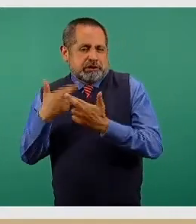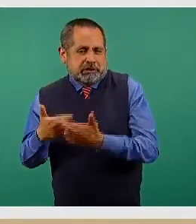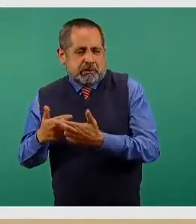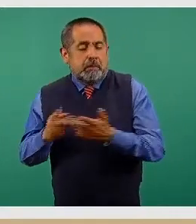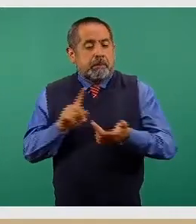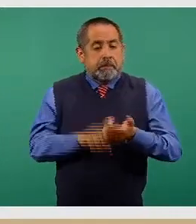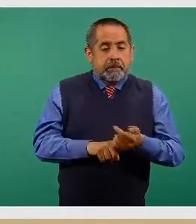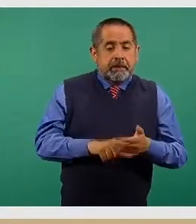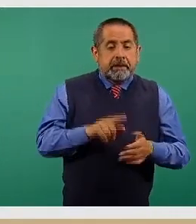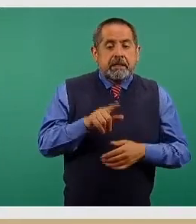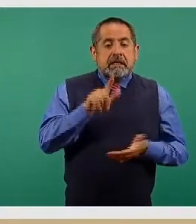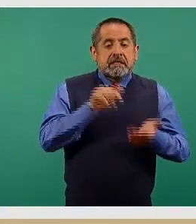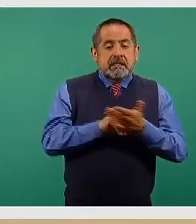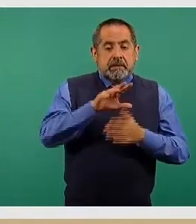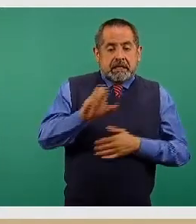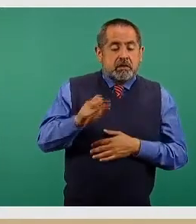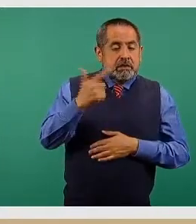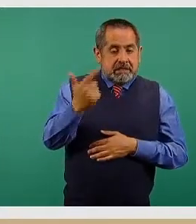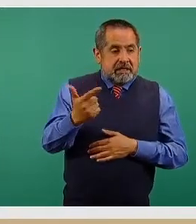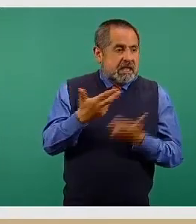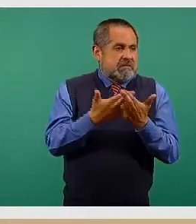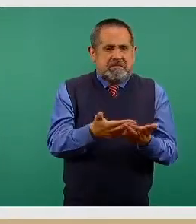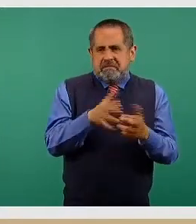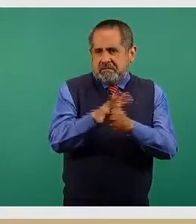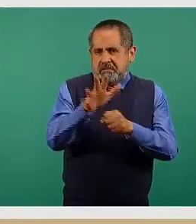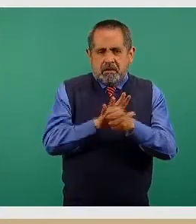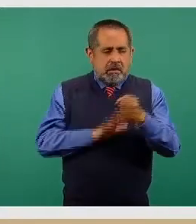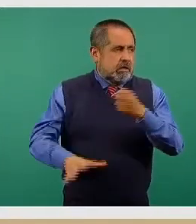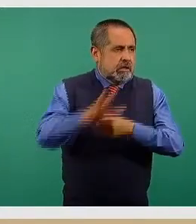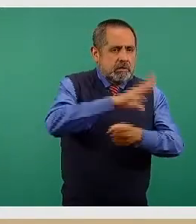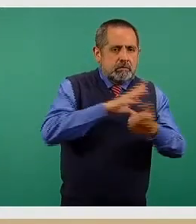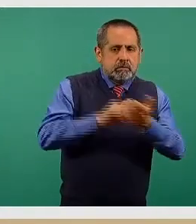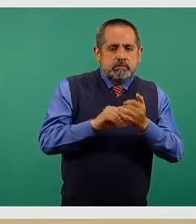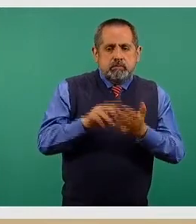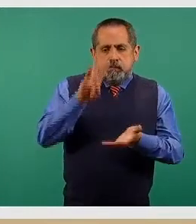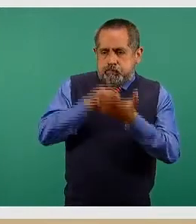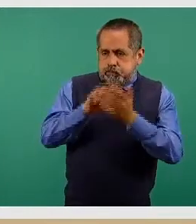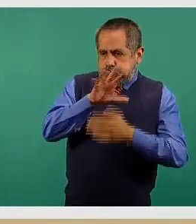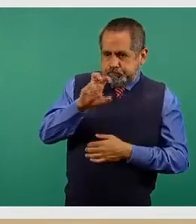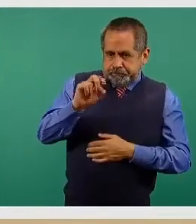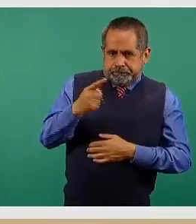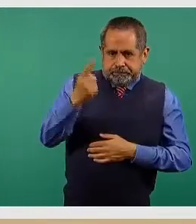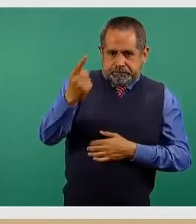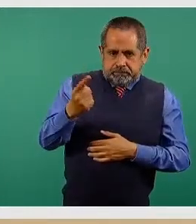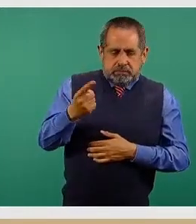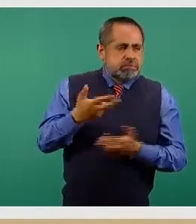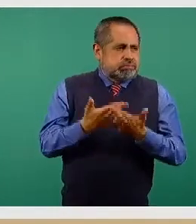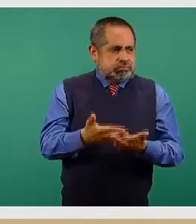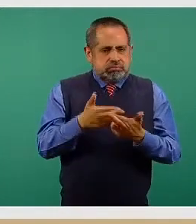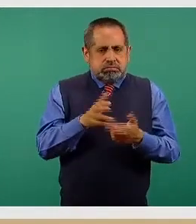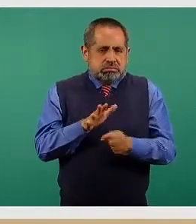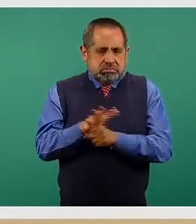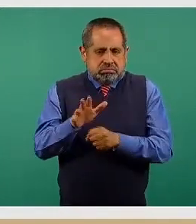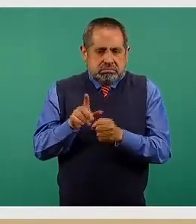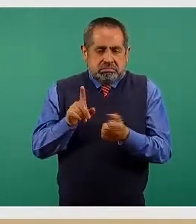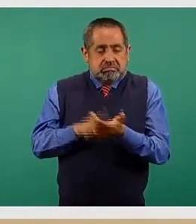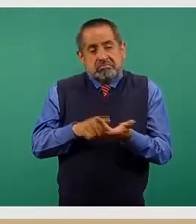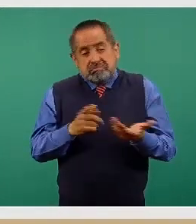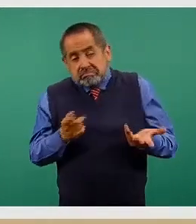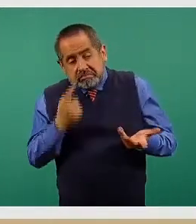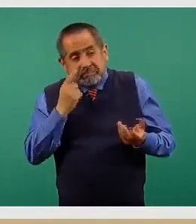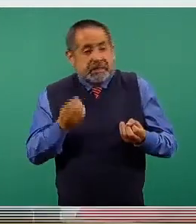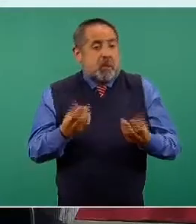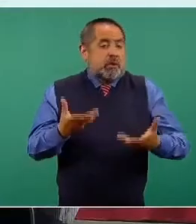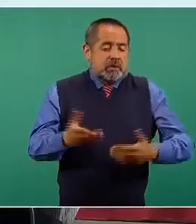totales, 7.507 camas disponibles y 3.531 camas ocupadas.